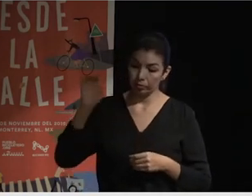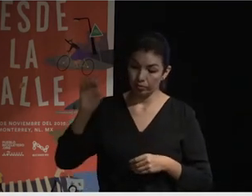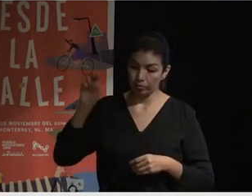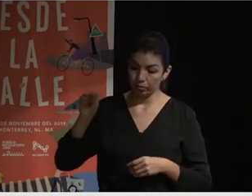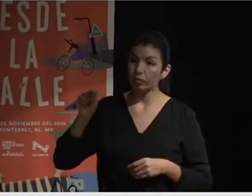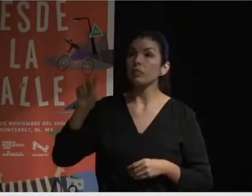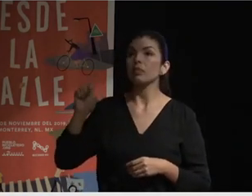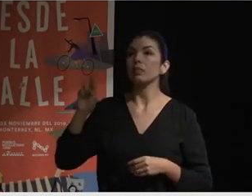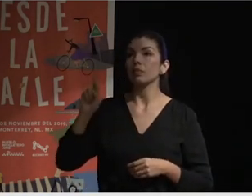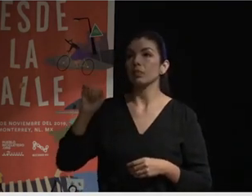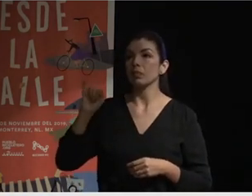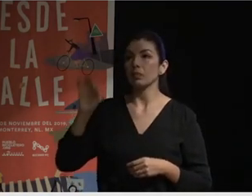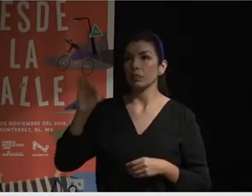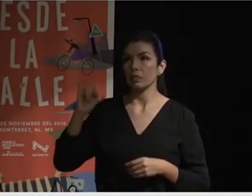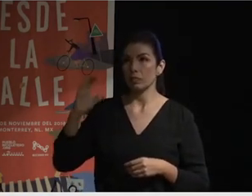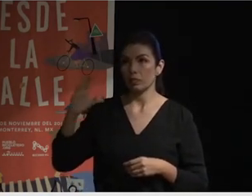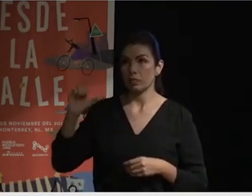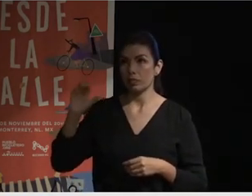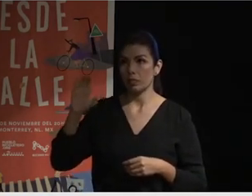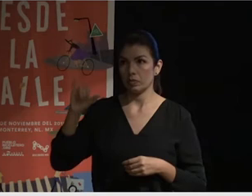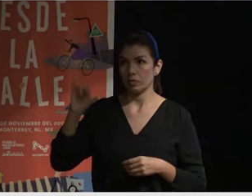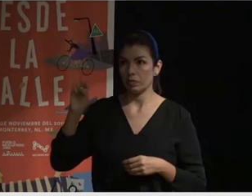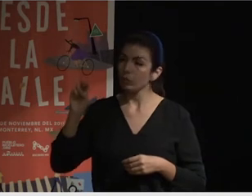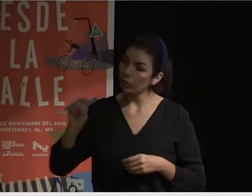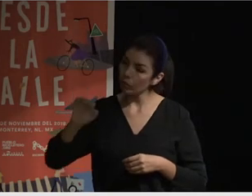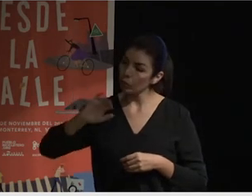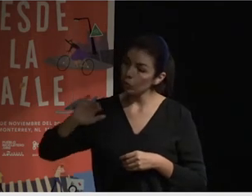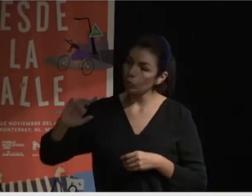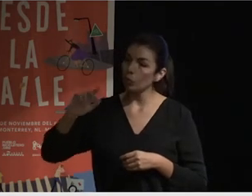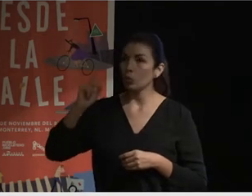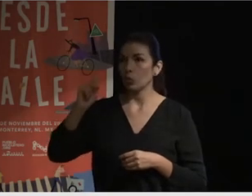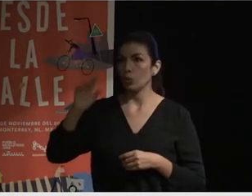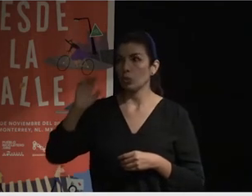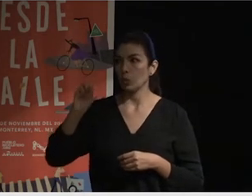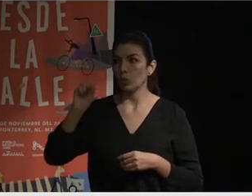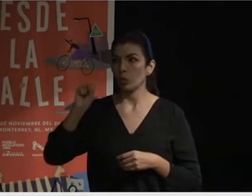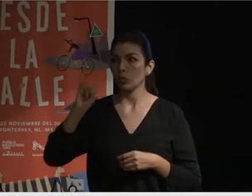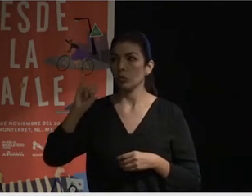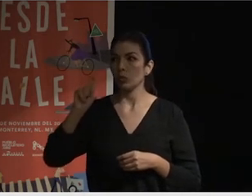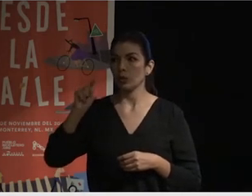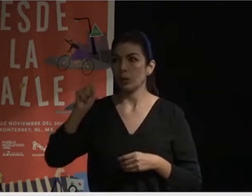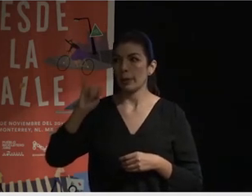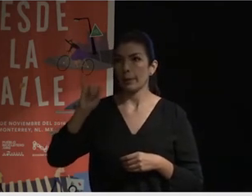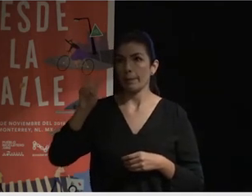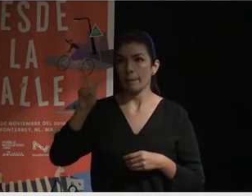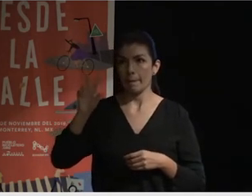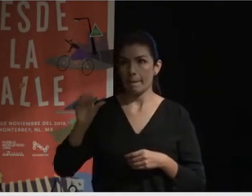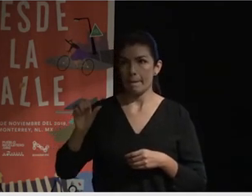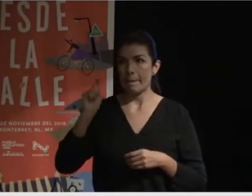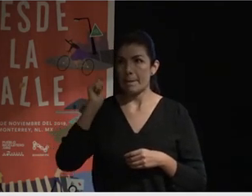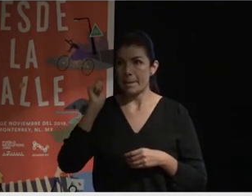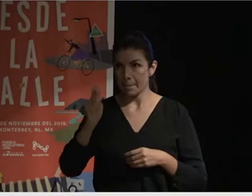particularmente eso no existe, ¿no? O sea, no existe una gentrificación positiva desde el posicionamiento como muy particular y teórico que a mí me